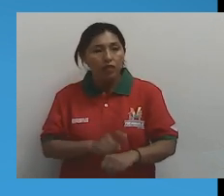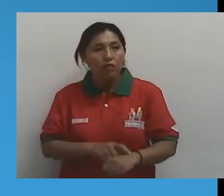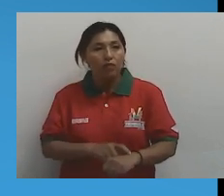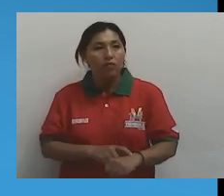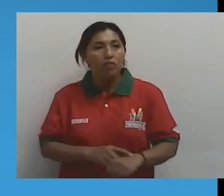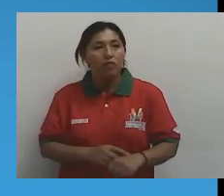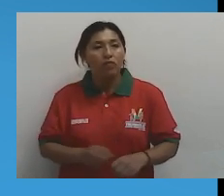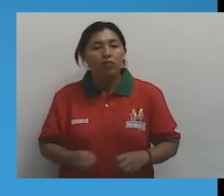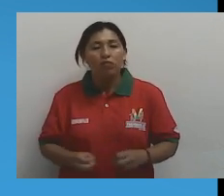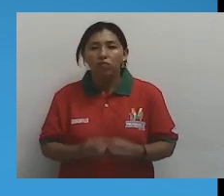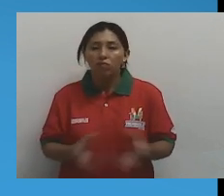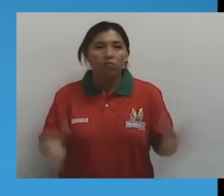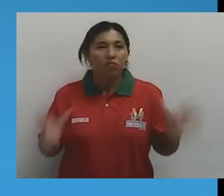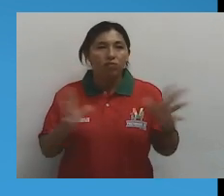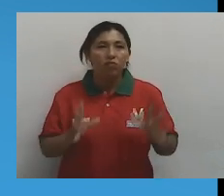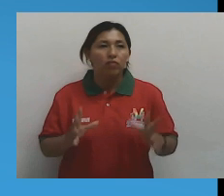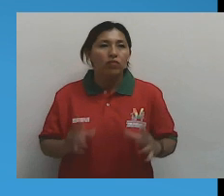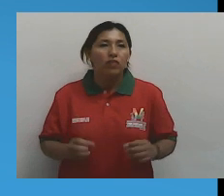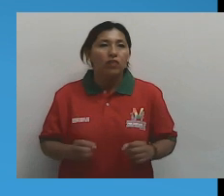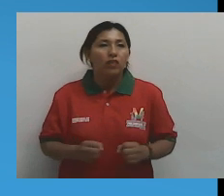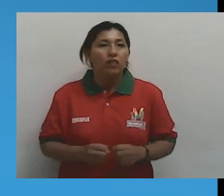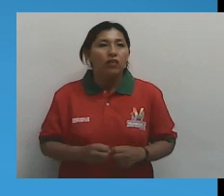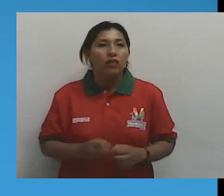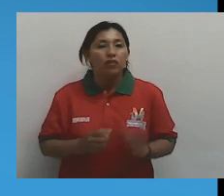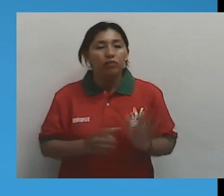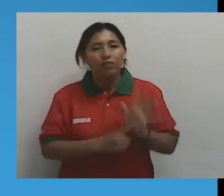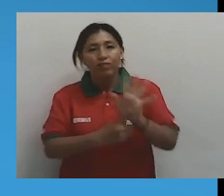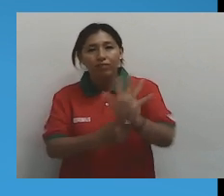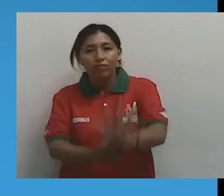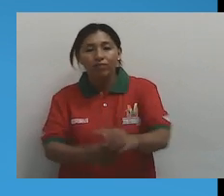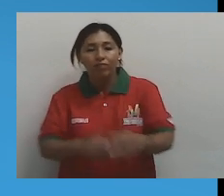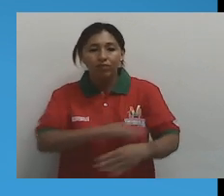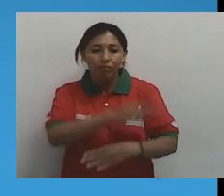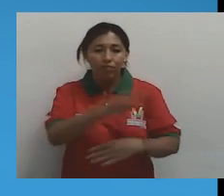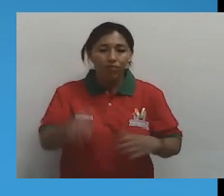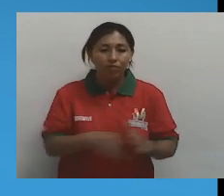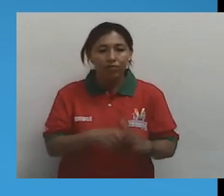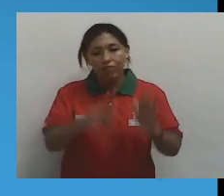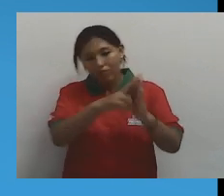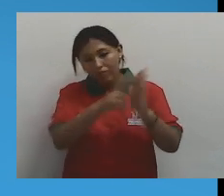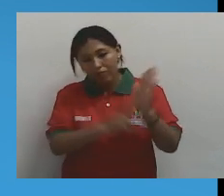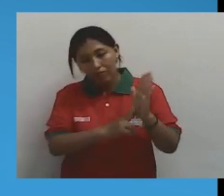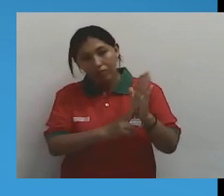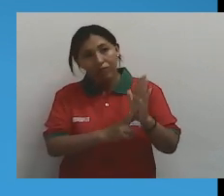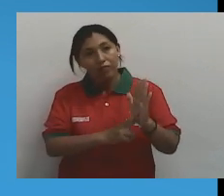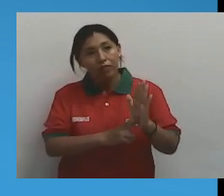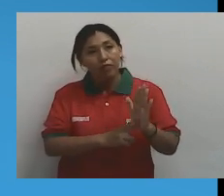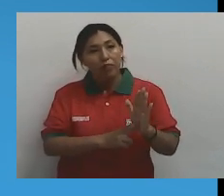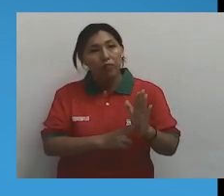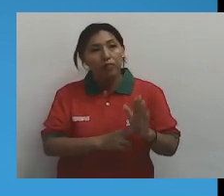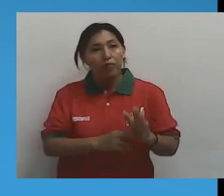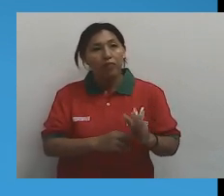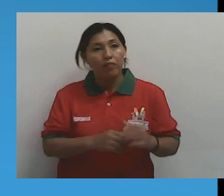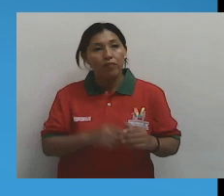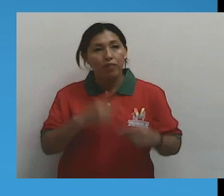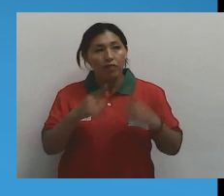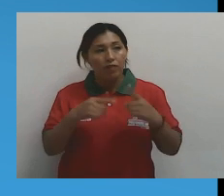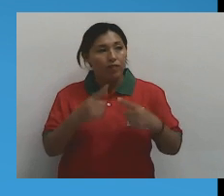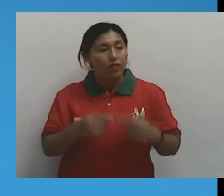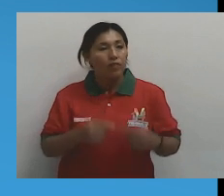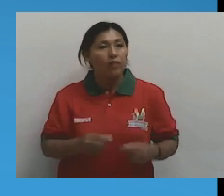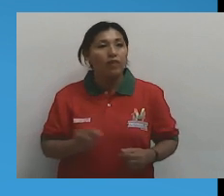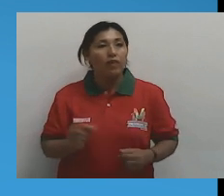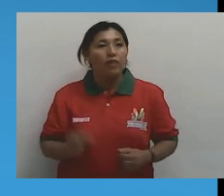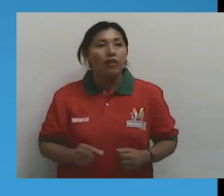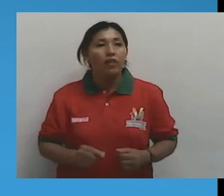la ampliación y dar a conocer todo lo que es nuestro reglamento, ¿no? Vamos a hablar básicamente